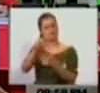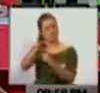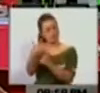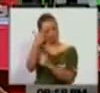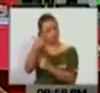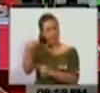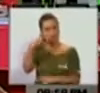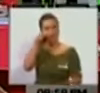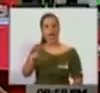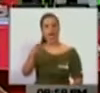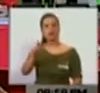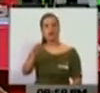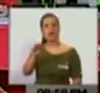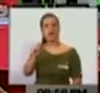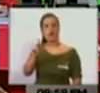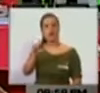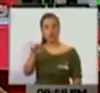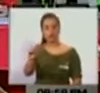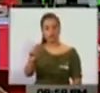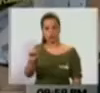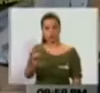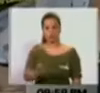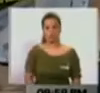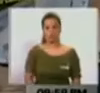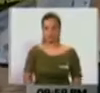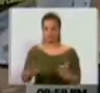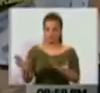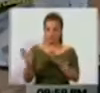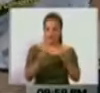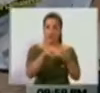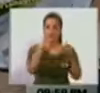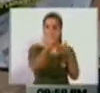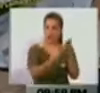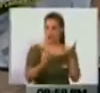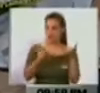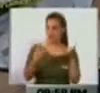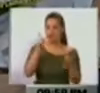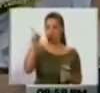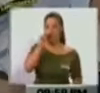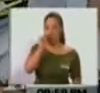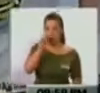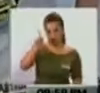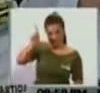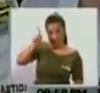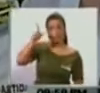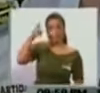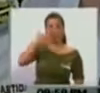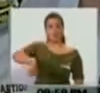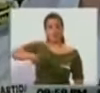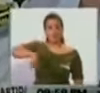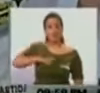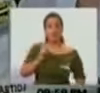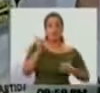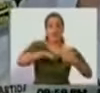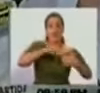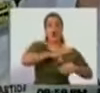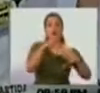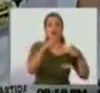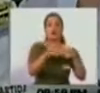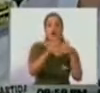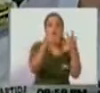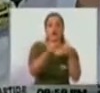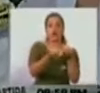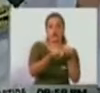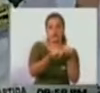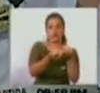Titulaban las revistas de la época. Douglas Dager, presidente de la Comisión de Contraloría, el video fatal. Las